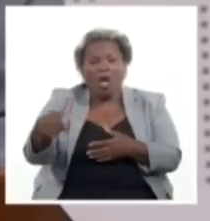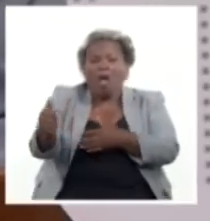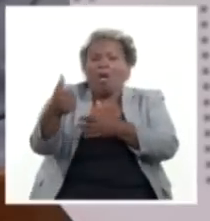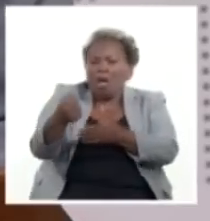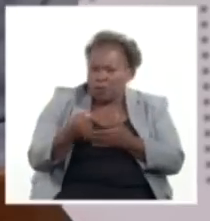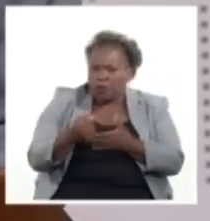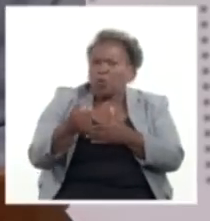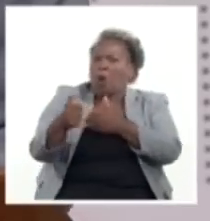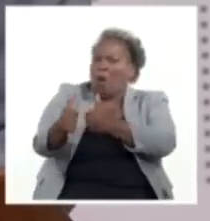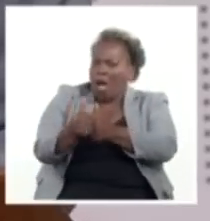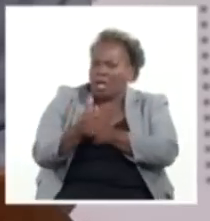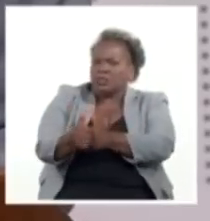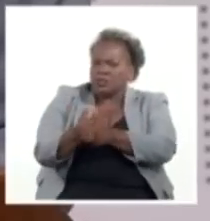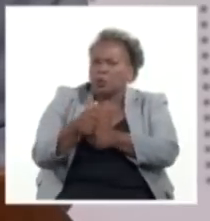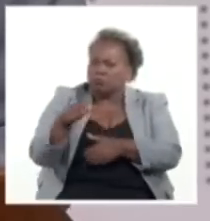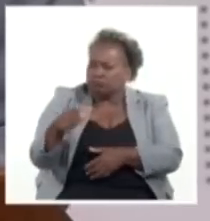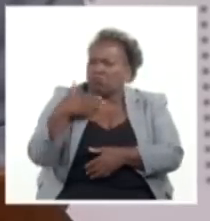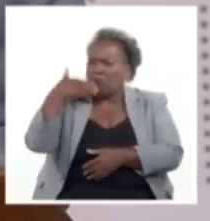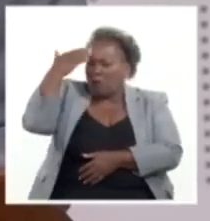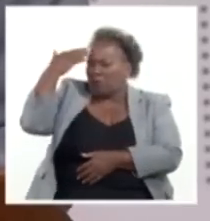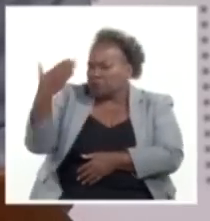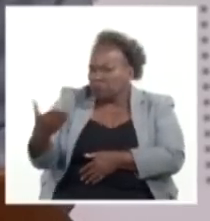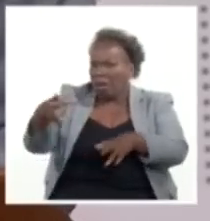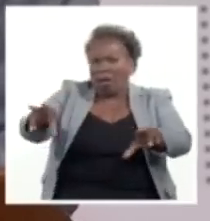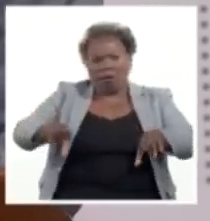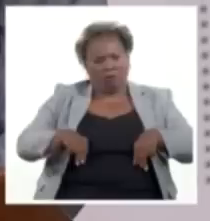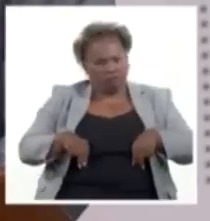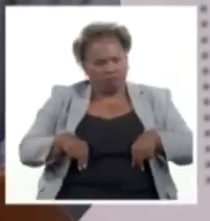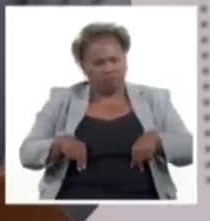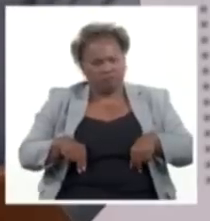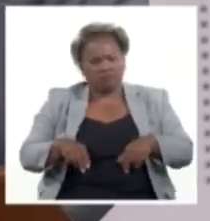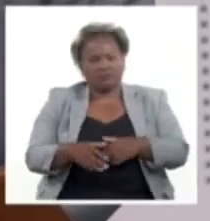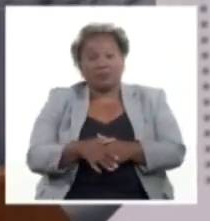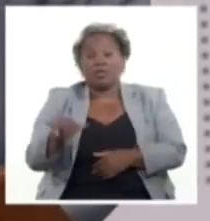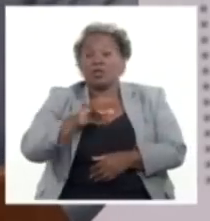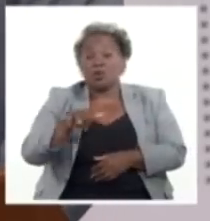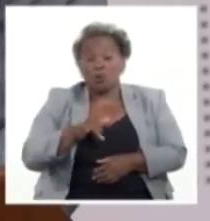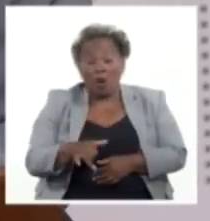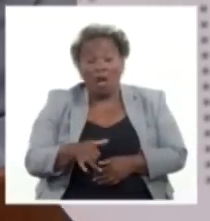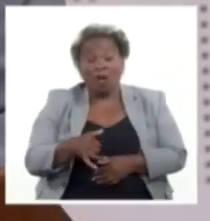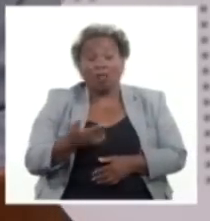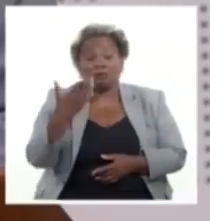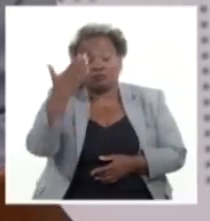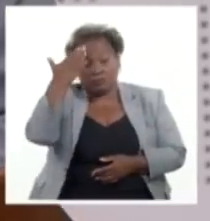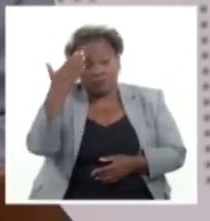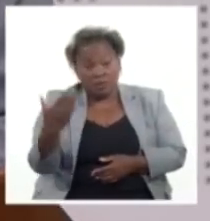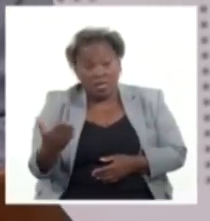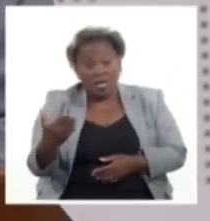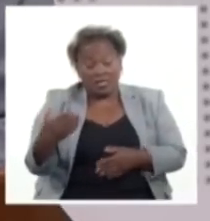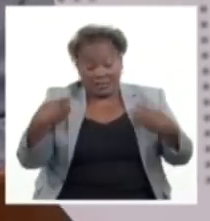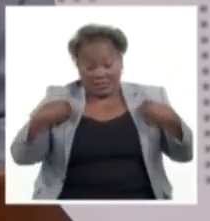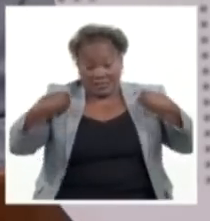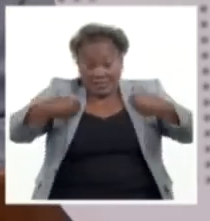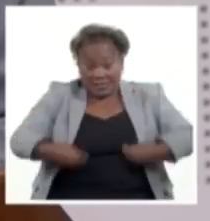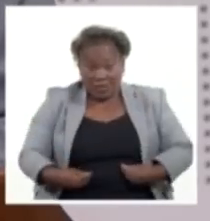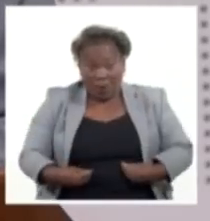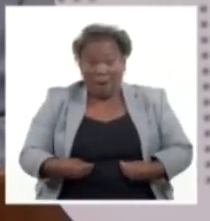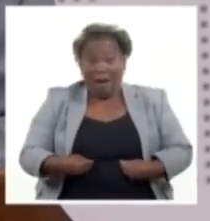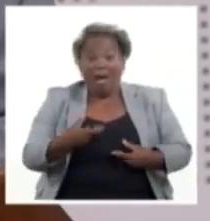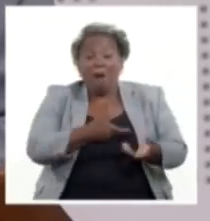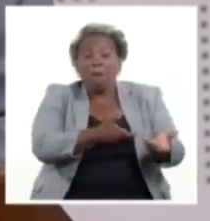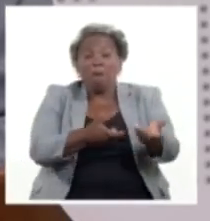técnica. La agradecimos y aceptamos. También aceptamos el ofrecimiento de unos 100 trajes de bomberos con